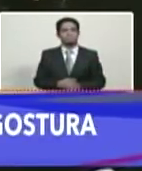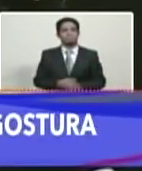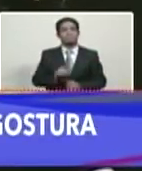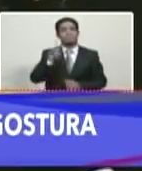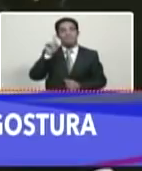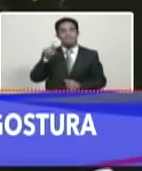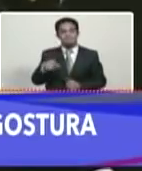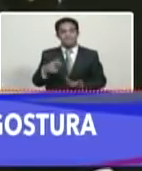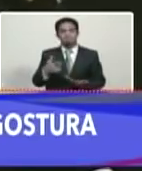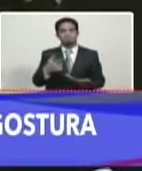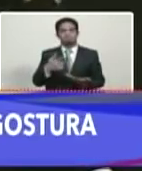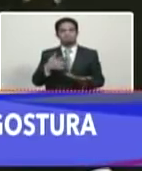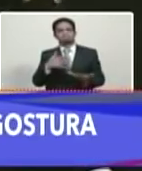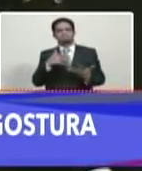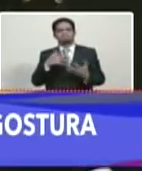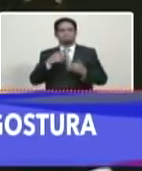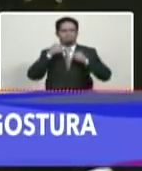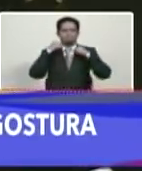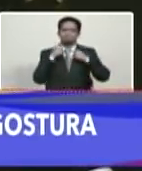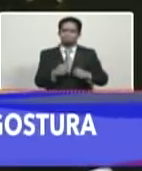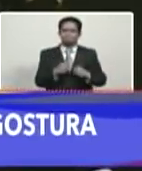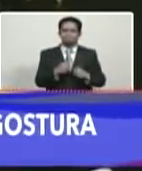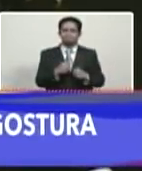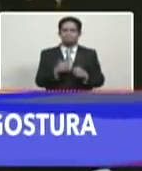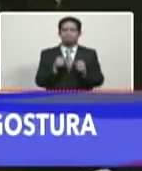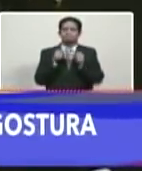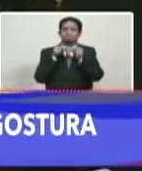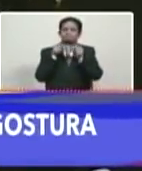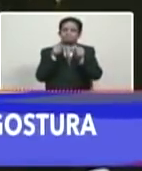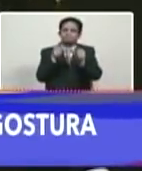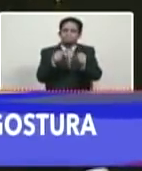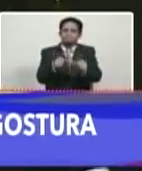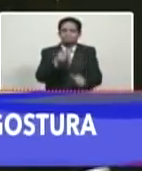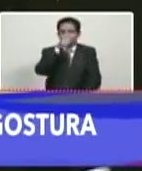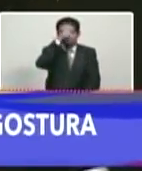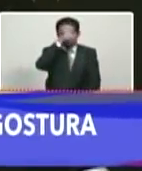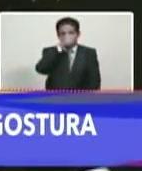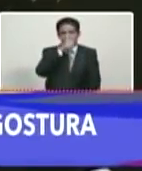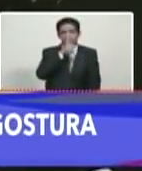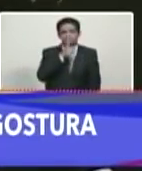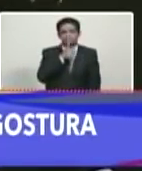coraje, con mucha perseverancia.